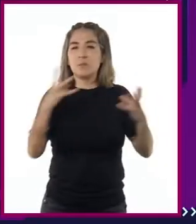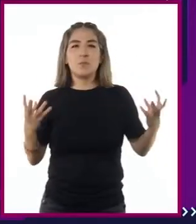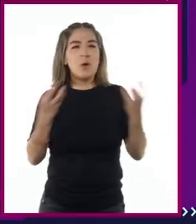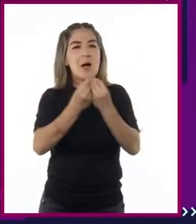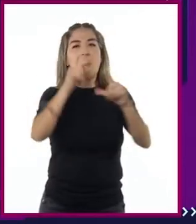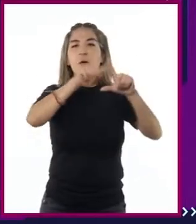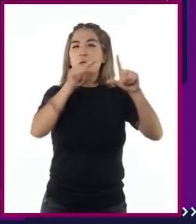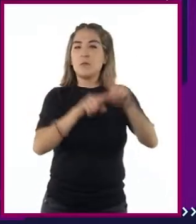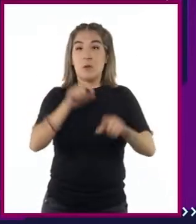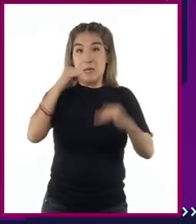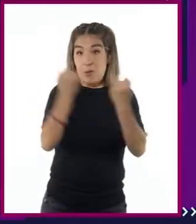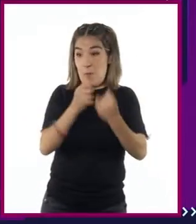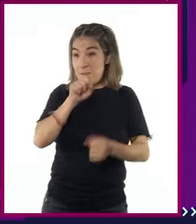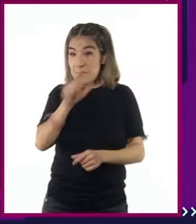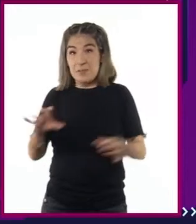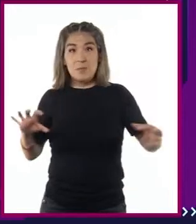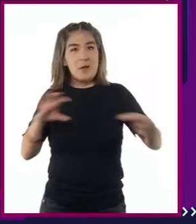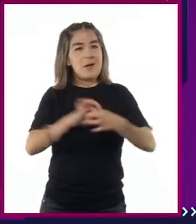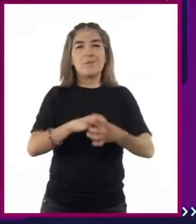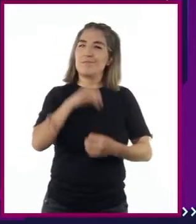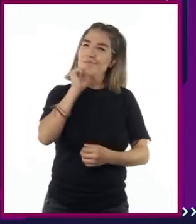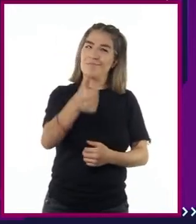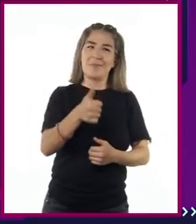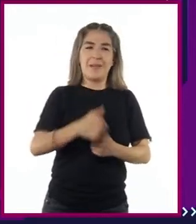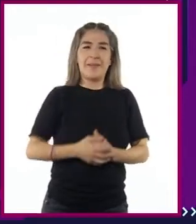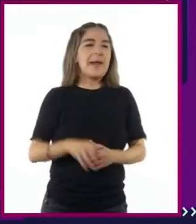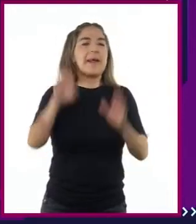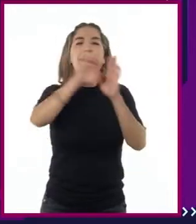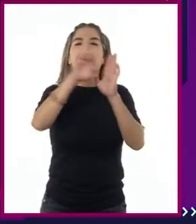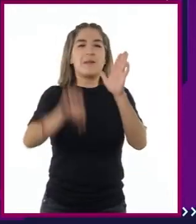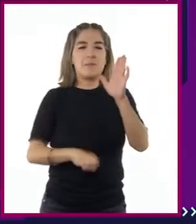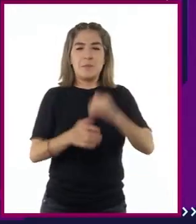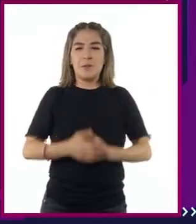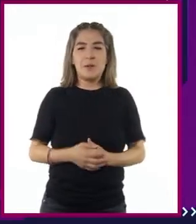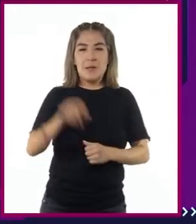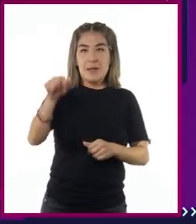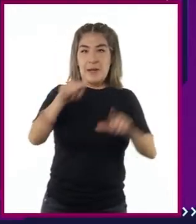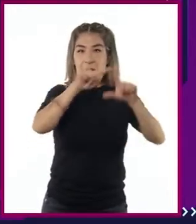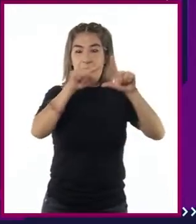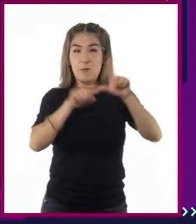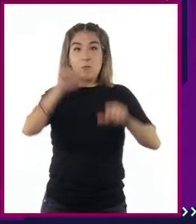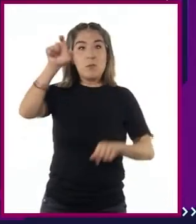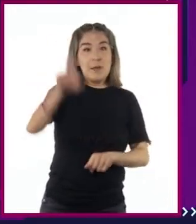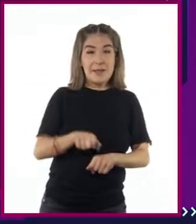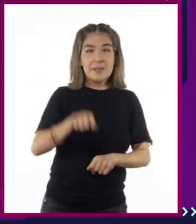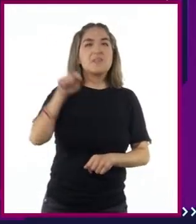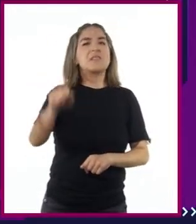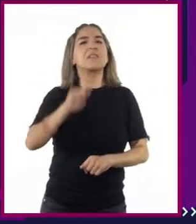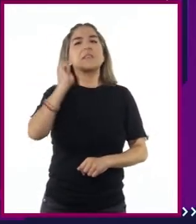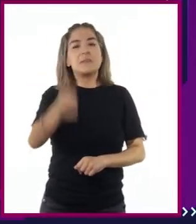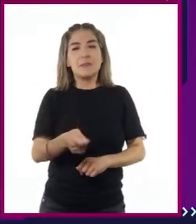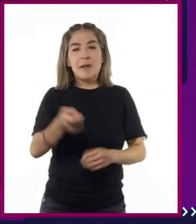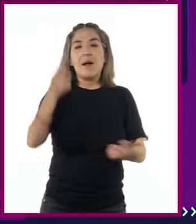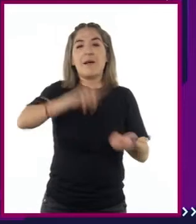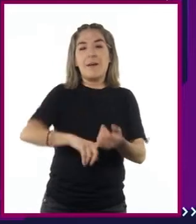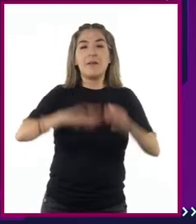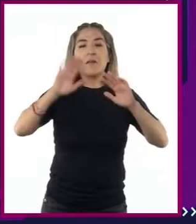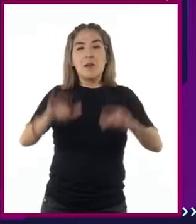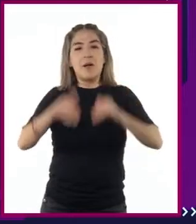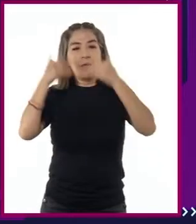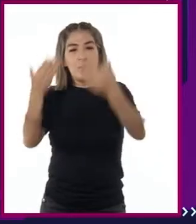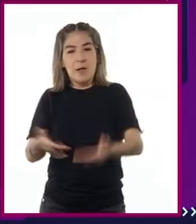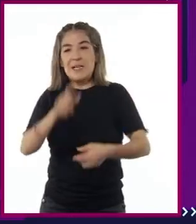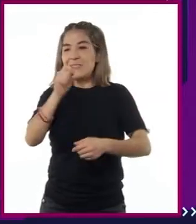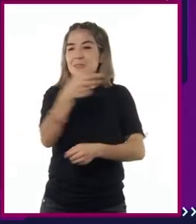interiores no adyacentes a él. Es decir, el ángulo X, que es el exterior, es igual